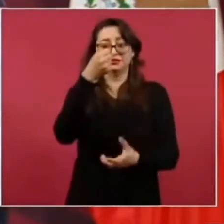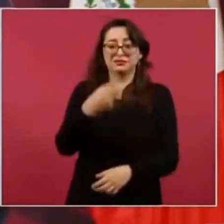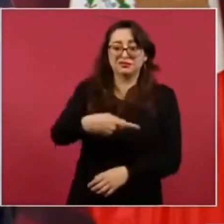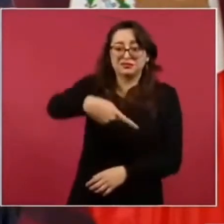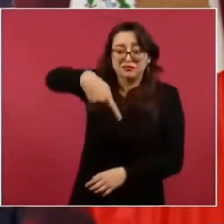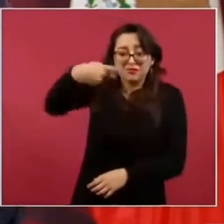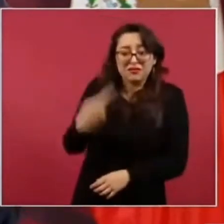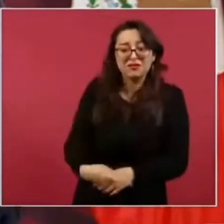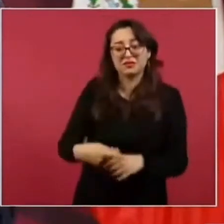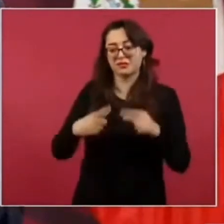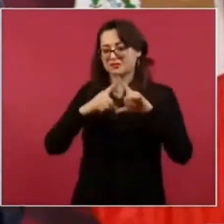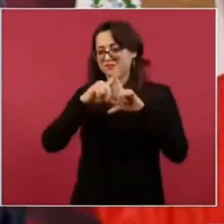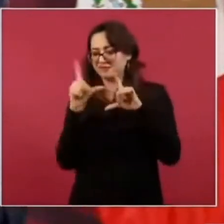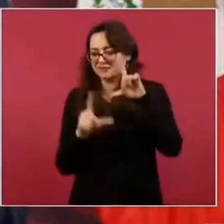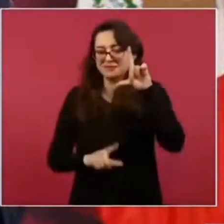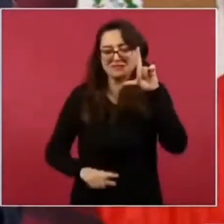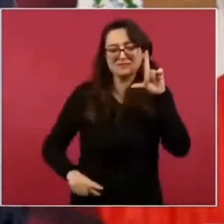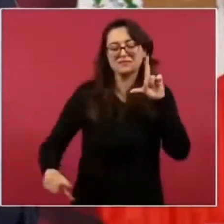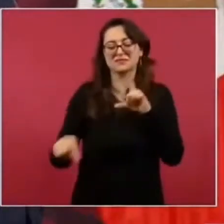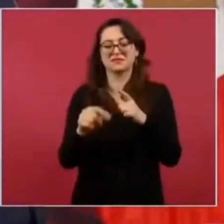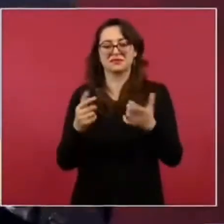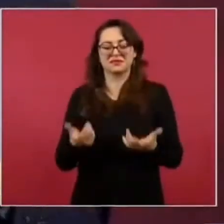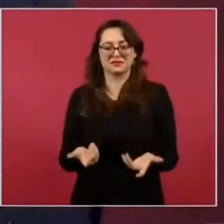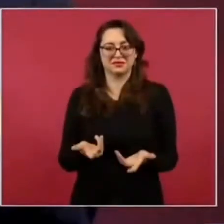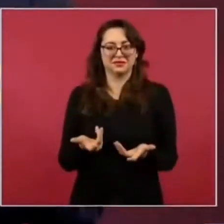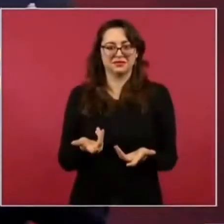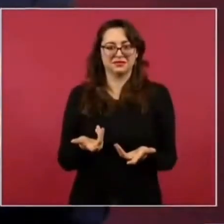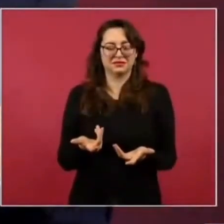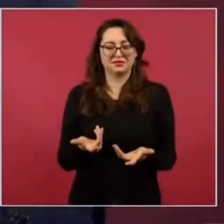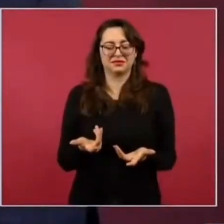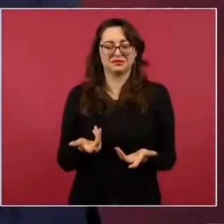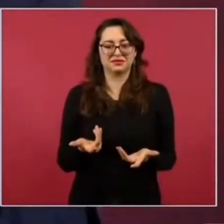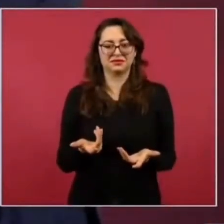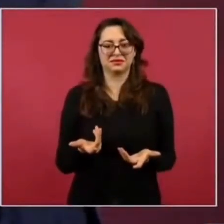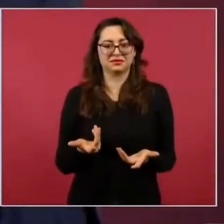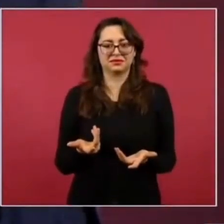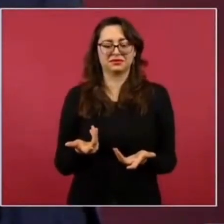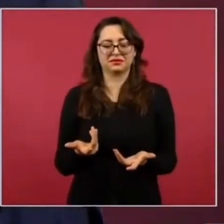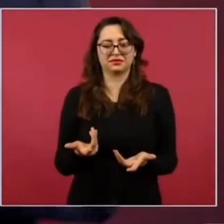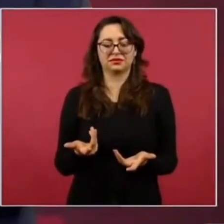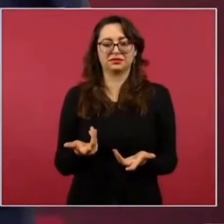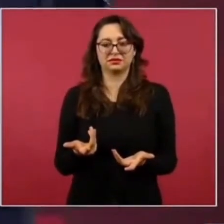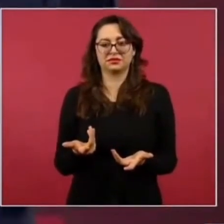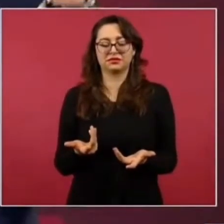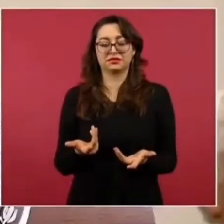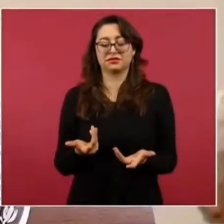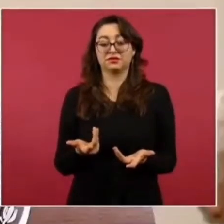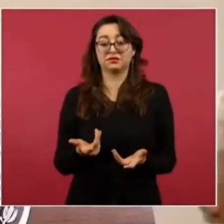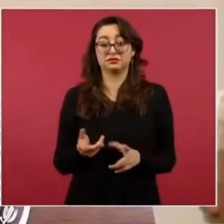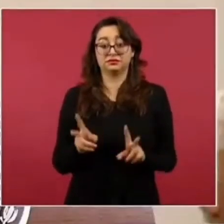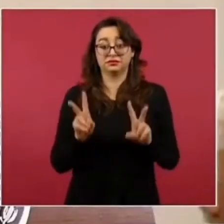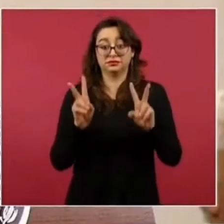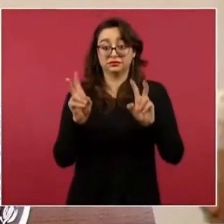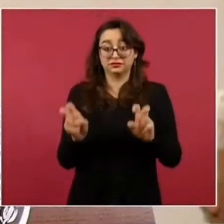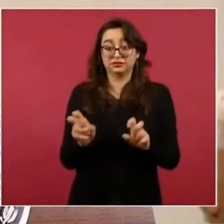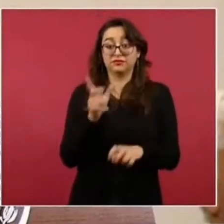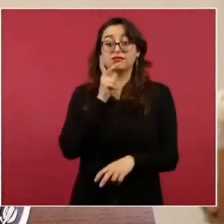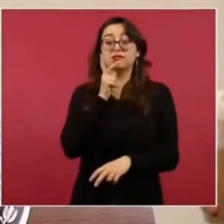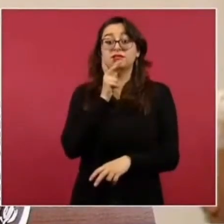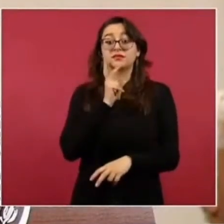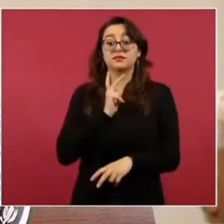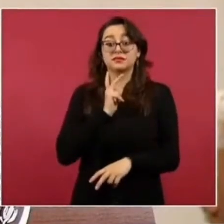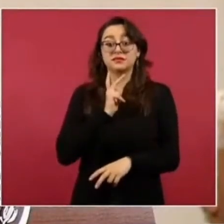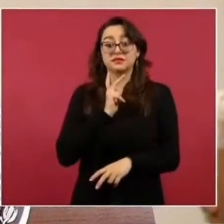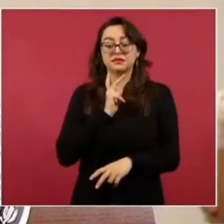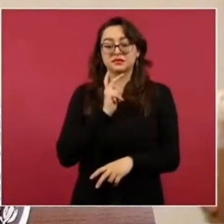Por eso se convirtió en México, como en todo el mundo, en la